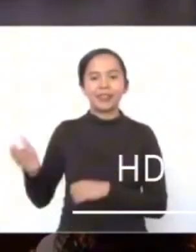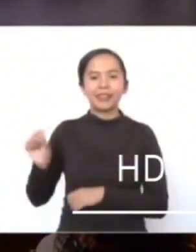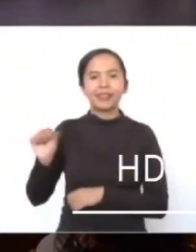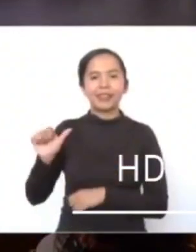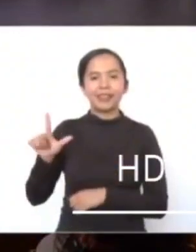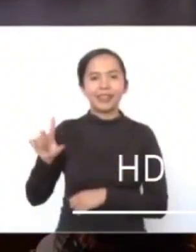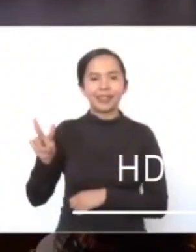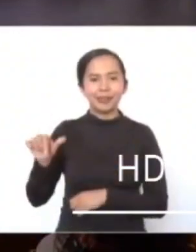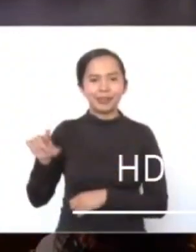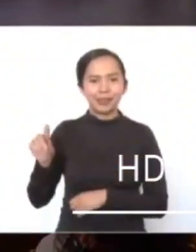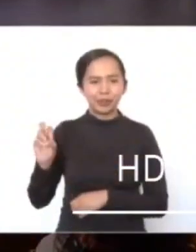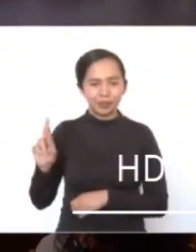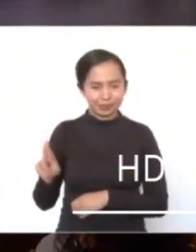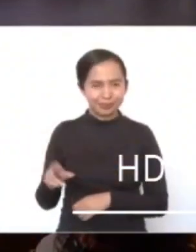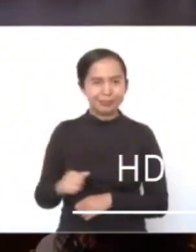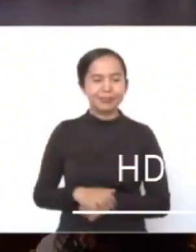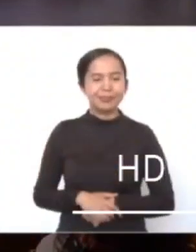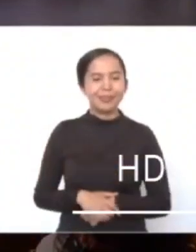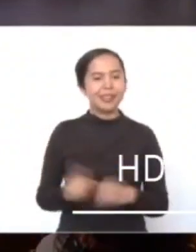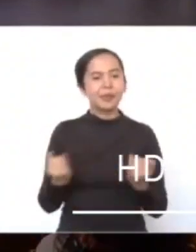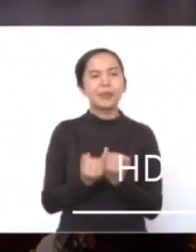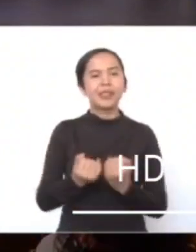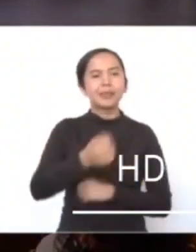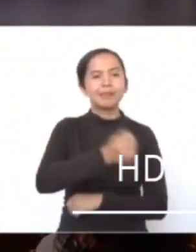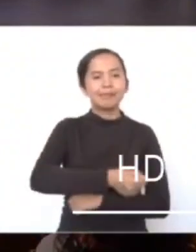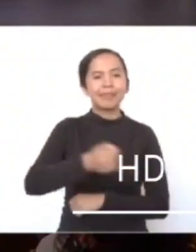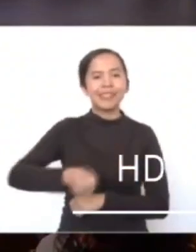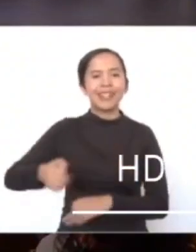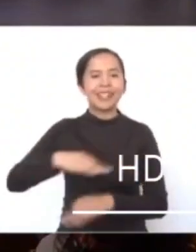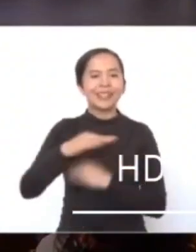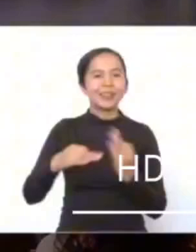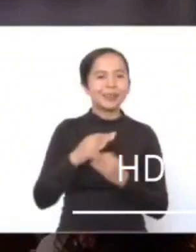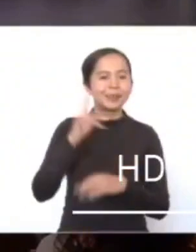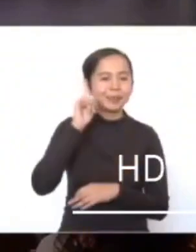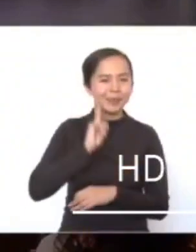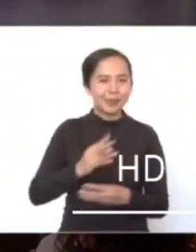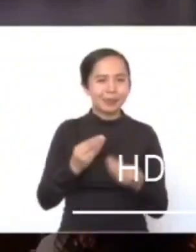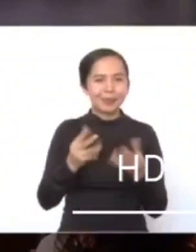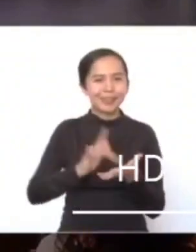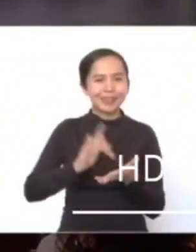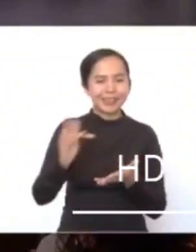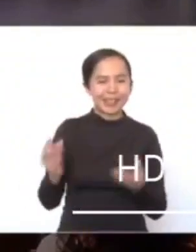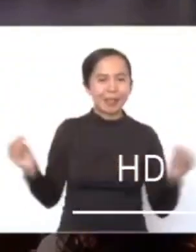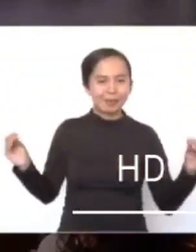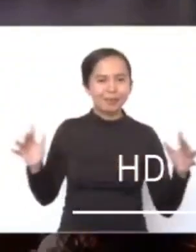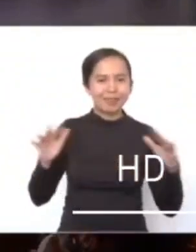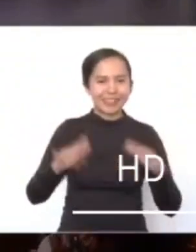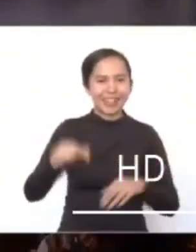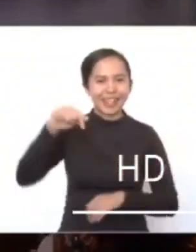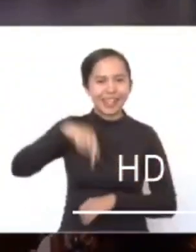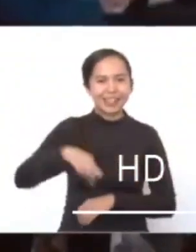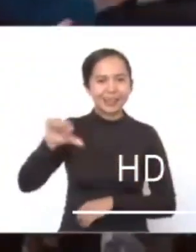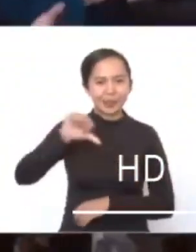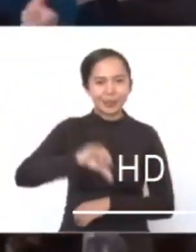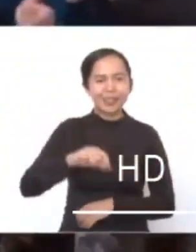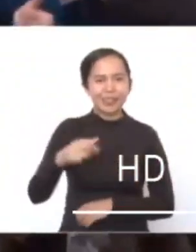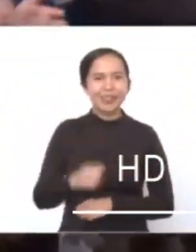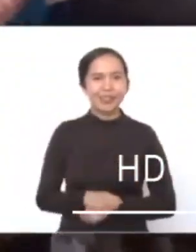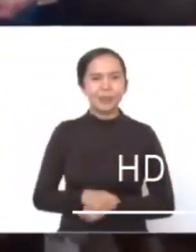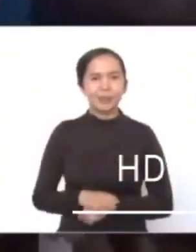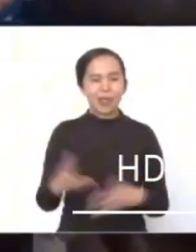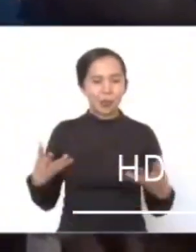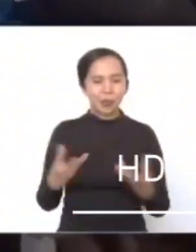Guerrero Chiprés. Y sobre todo la saludo a todas ustedes. Muchas gracias por estar aquí hoy con nosotros